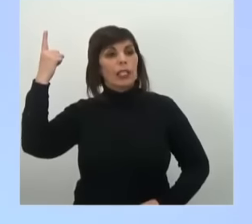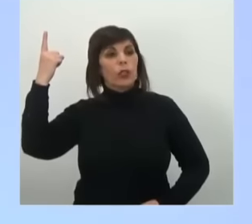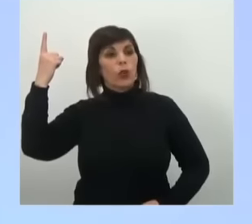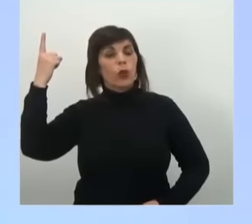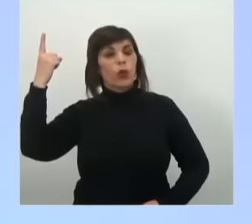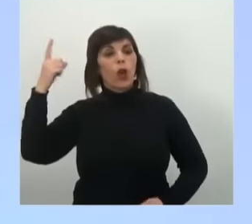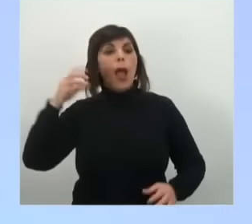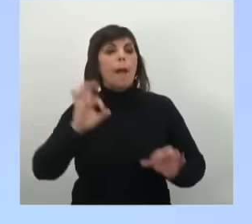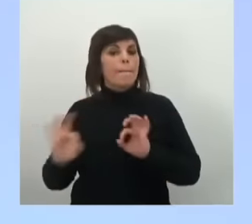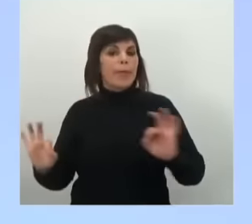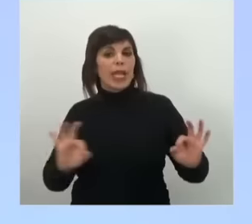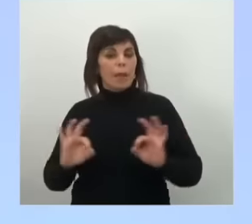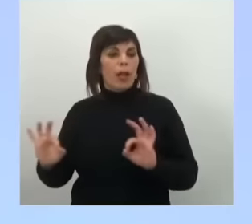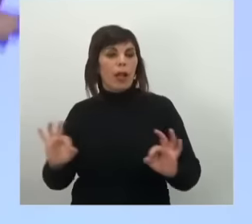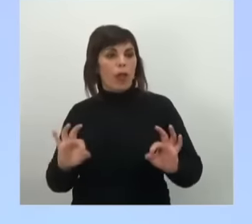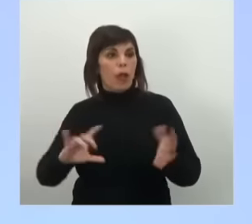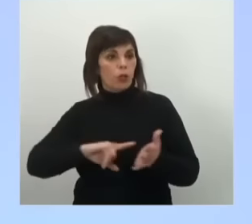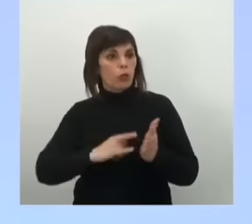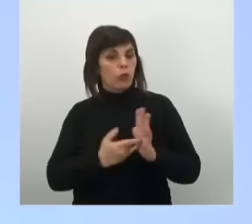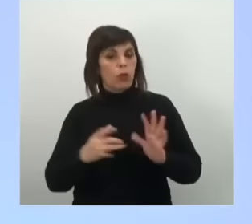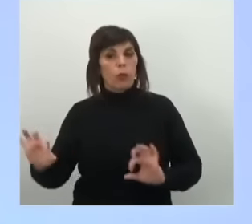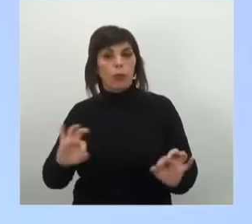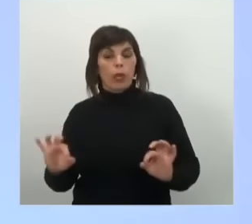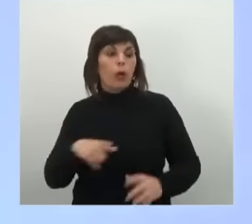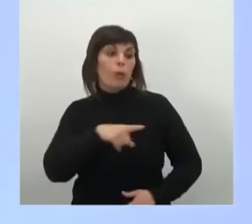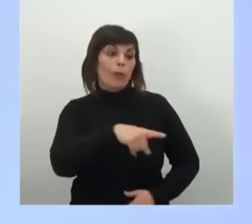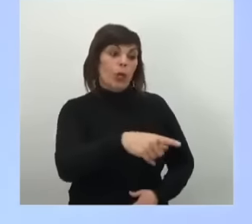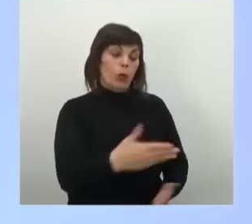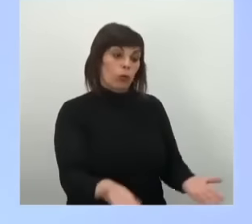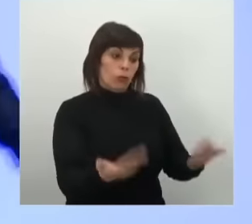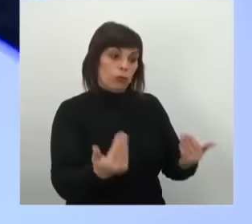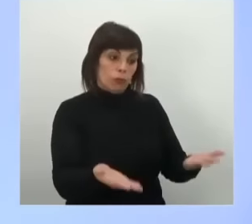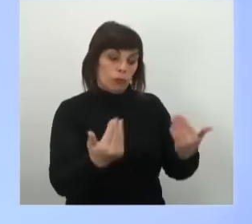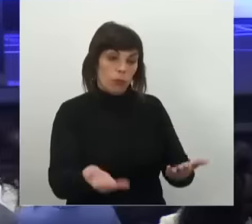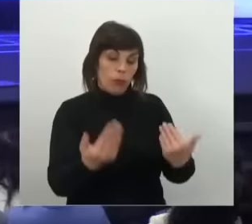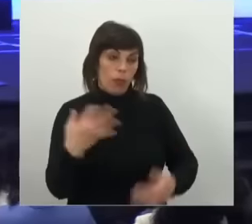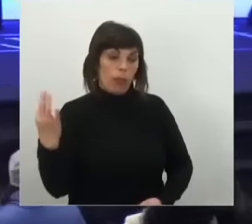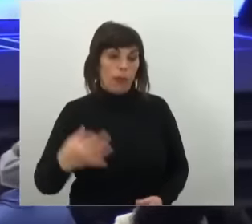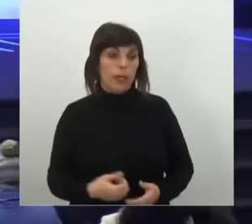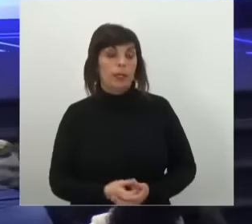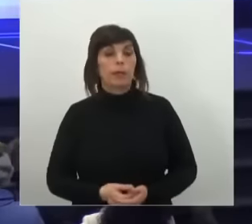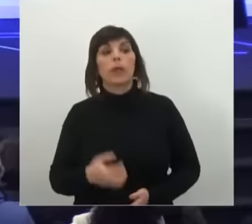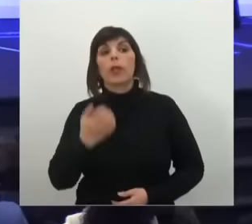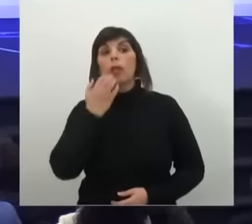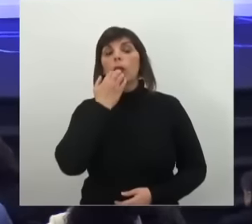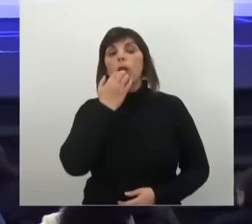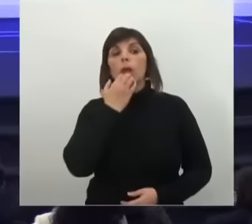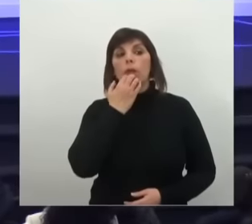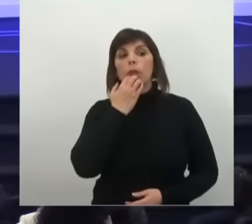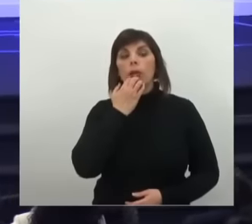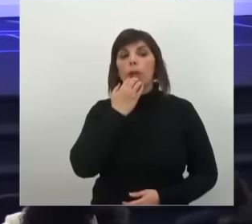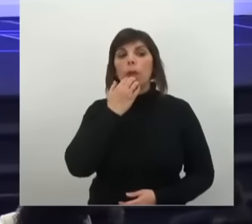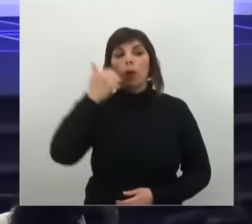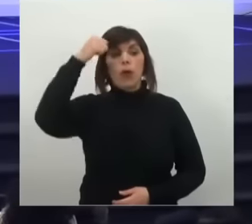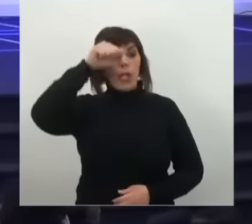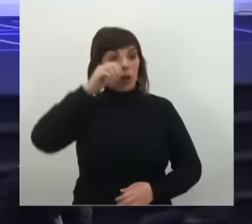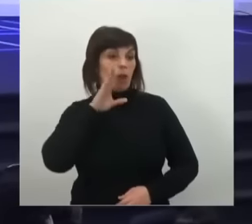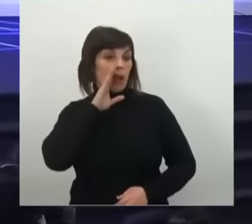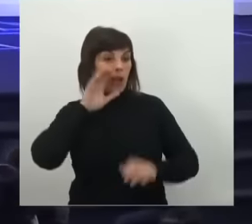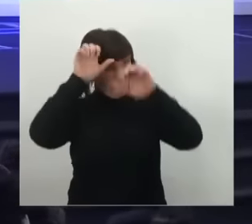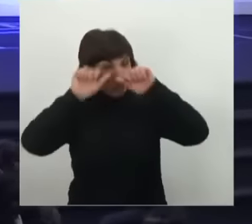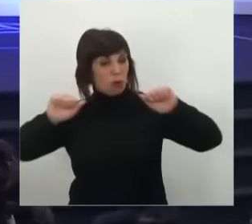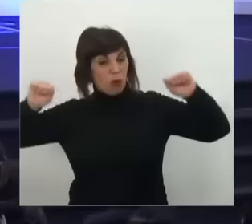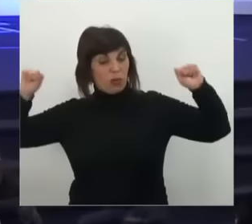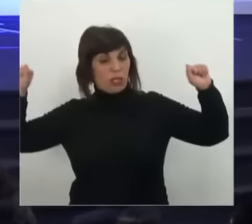me explico Moisés para abrir el mar rojo levantó la vara y se abrió pero